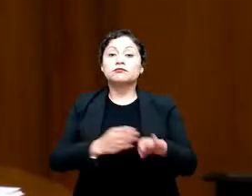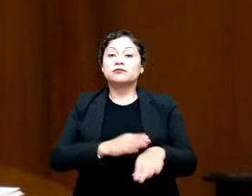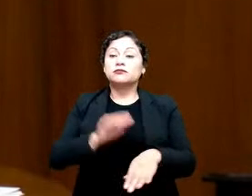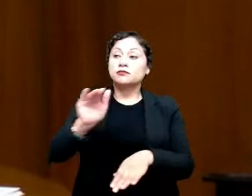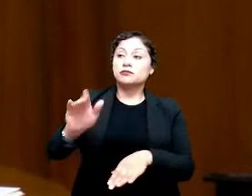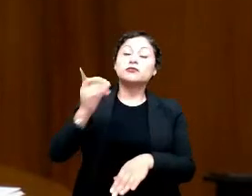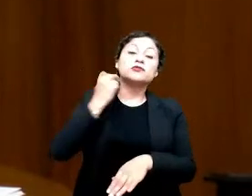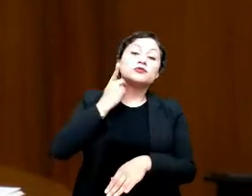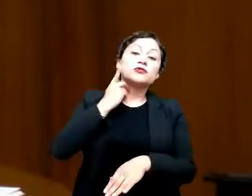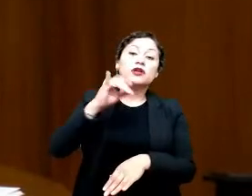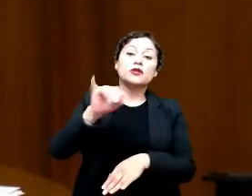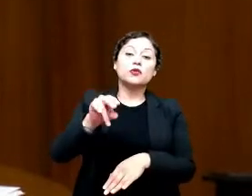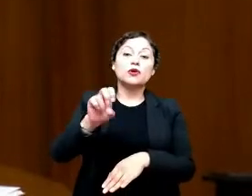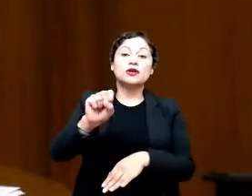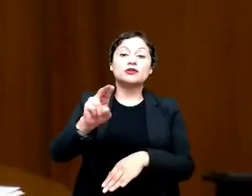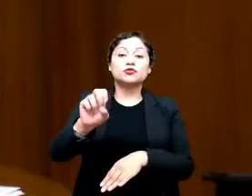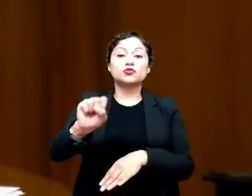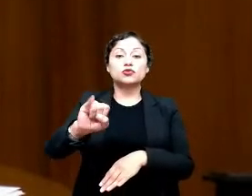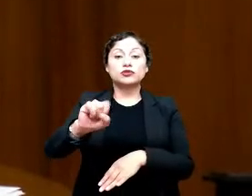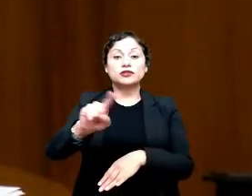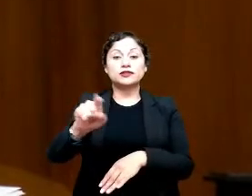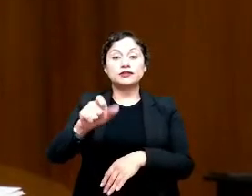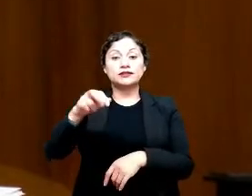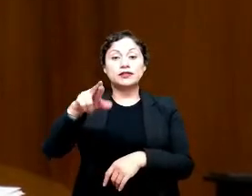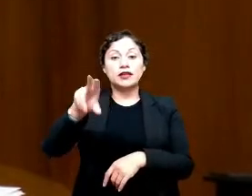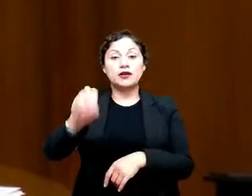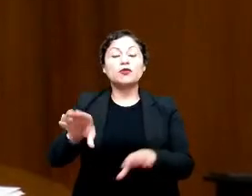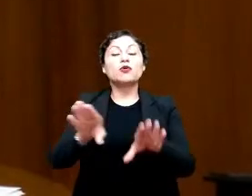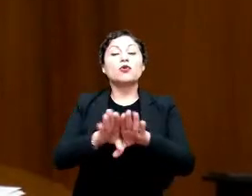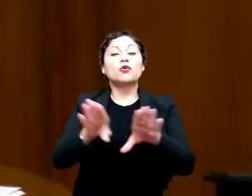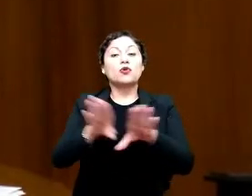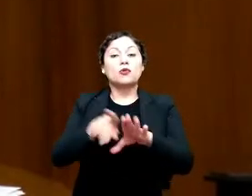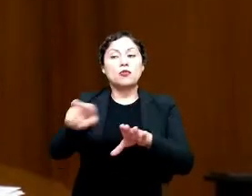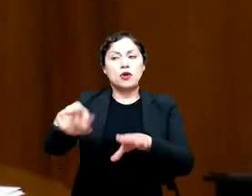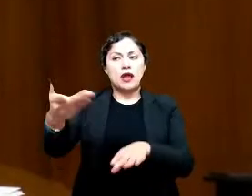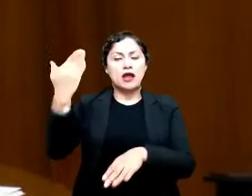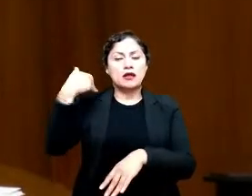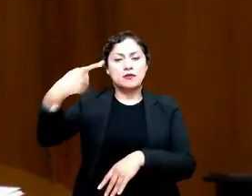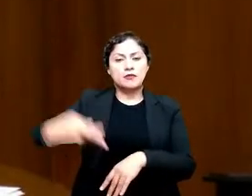Izquierdo cómo se garantiza la gobernabilidad en el Estado, fue su pregunta.